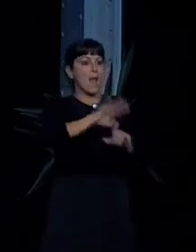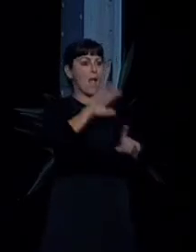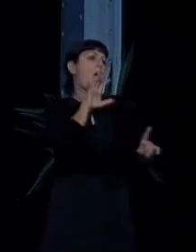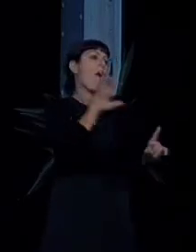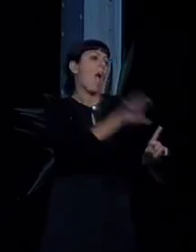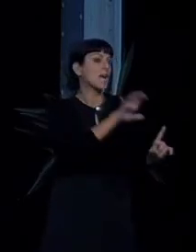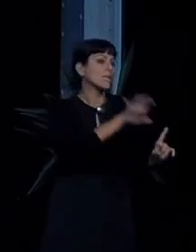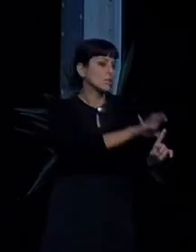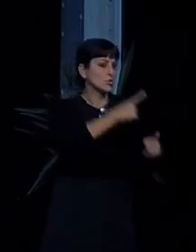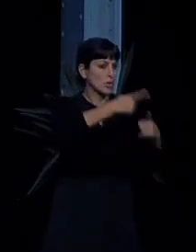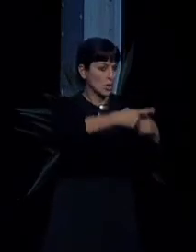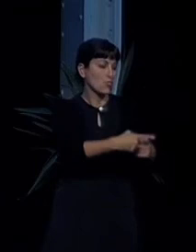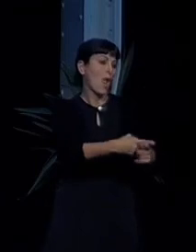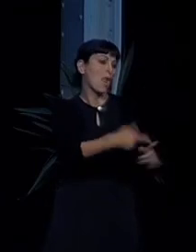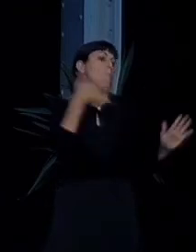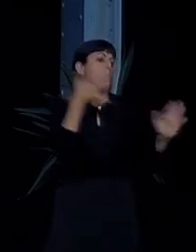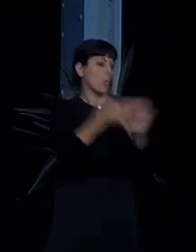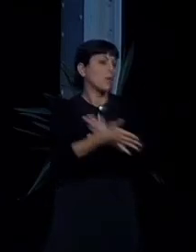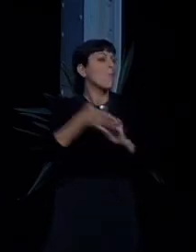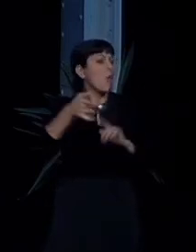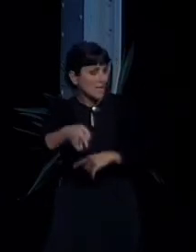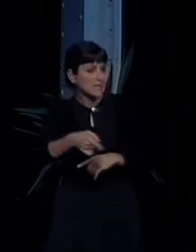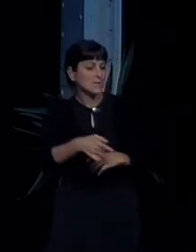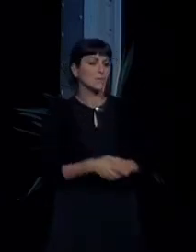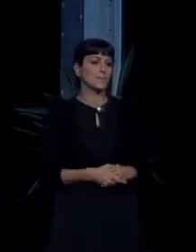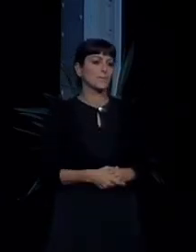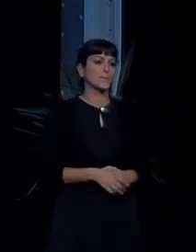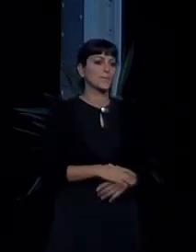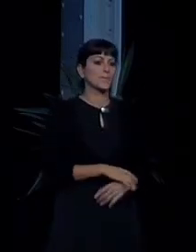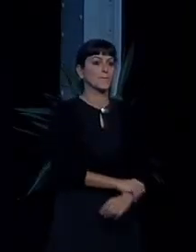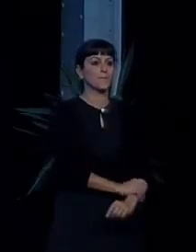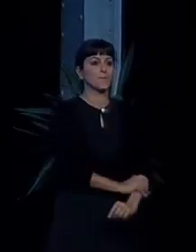este caso, incluso de haber sido descuartizadas, ¿no?